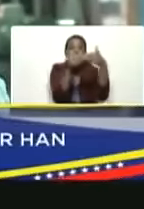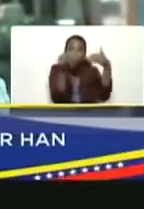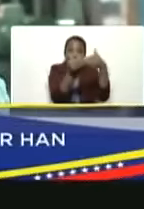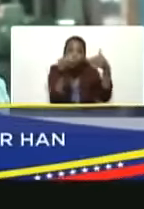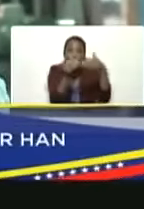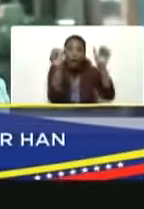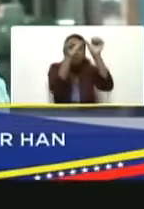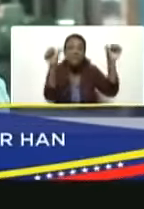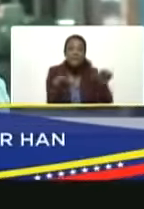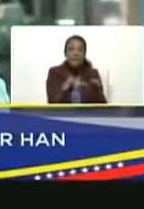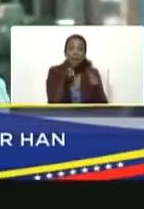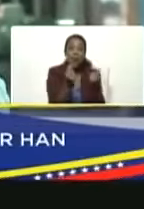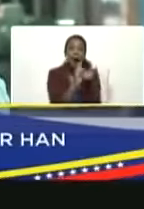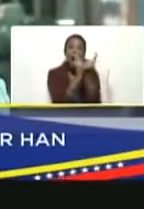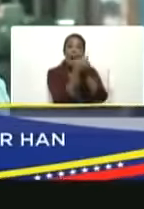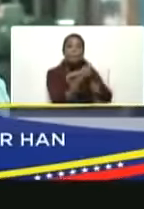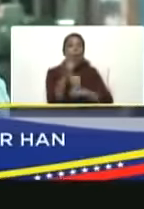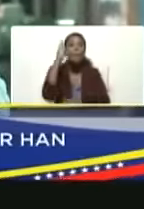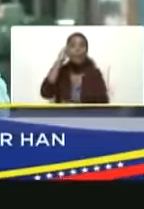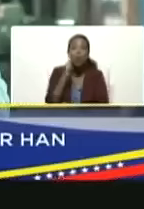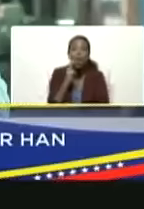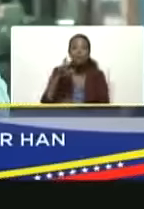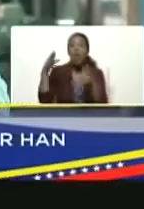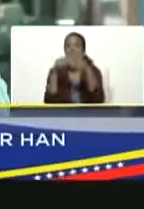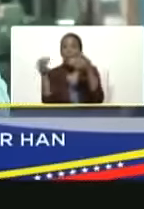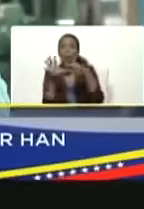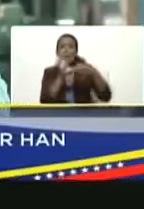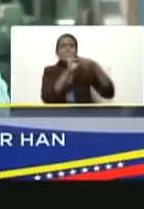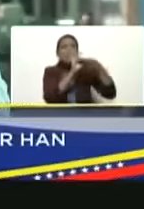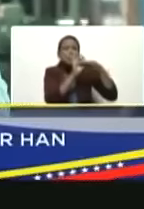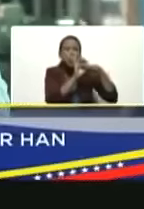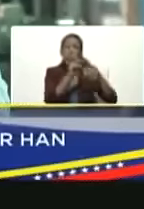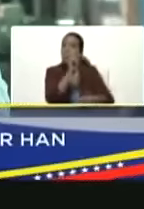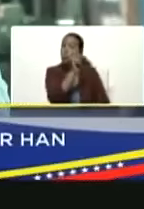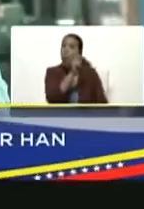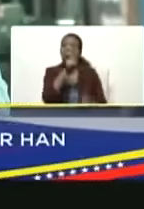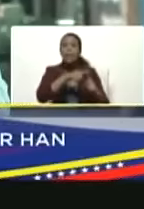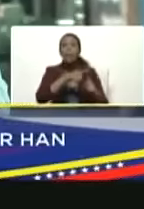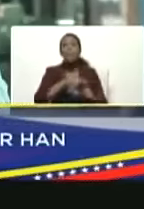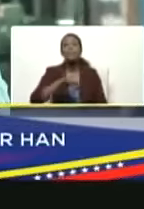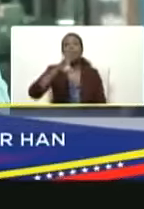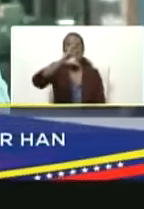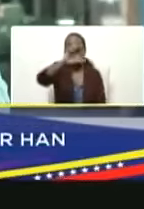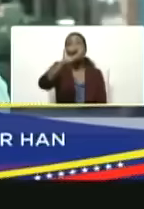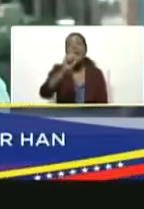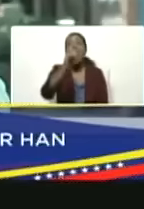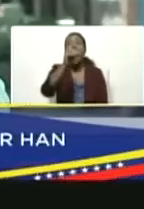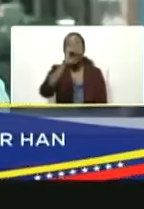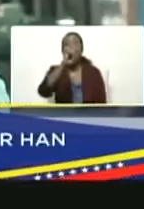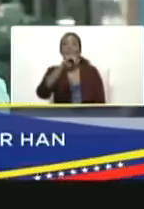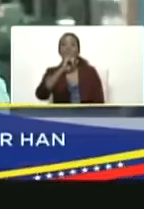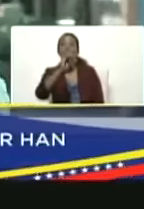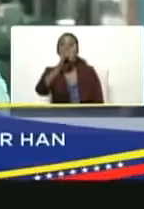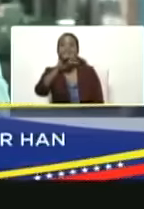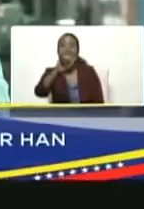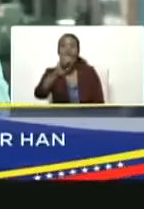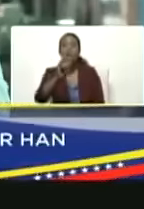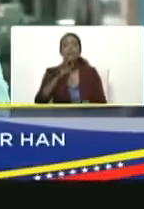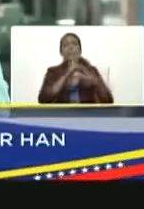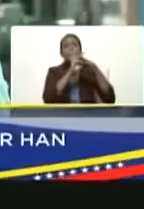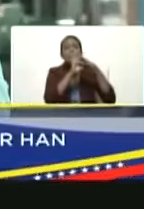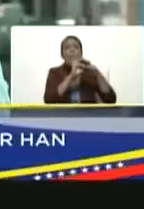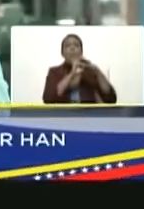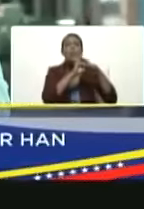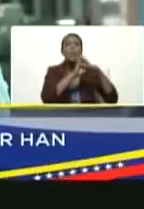nuevo sistema cambiario, no dependiente tipo Cadivi. ¿Se acuerdan de Cadivi? Que dependía